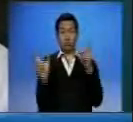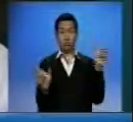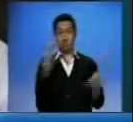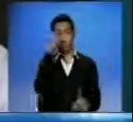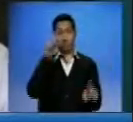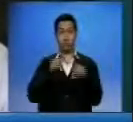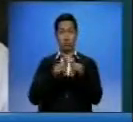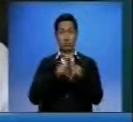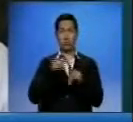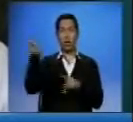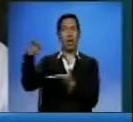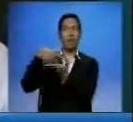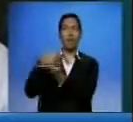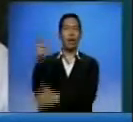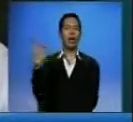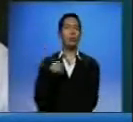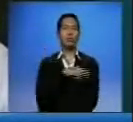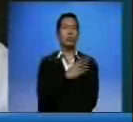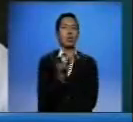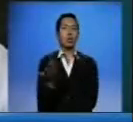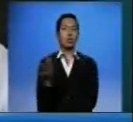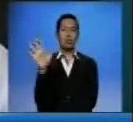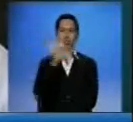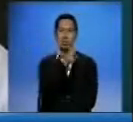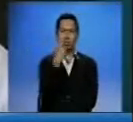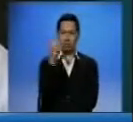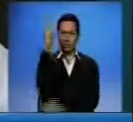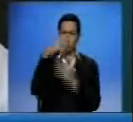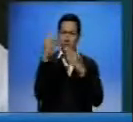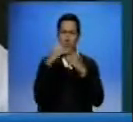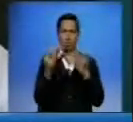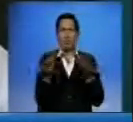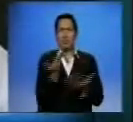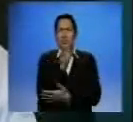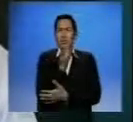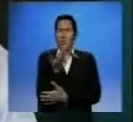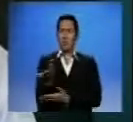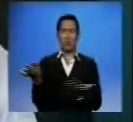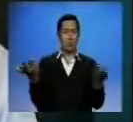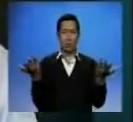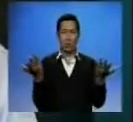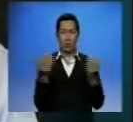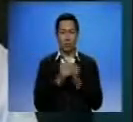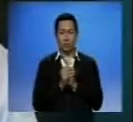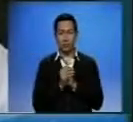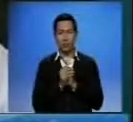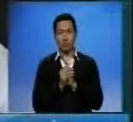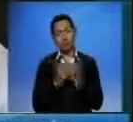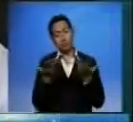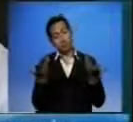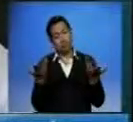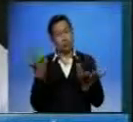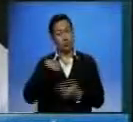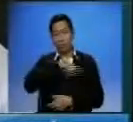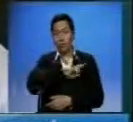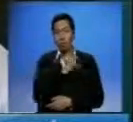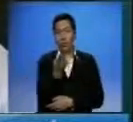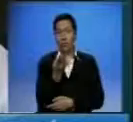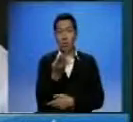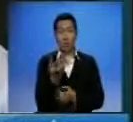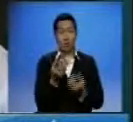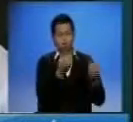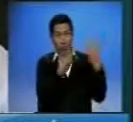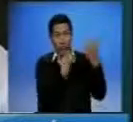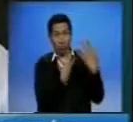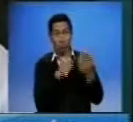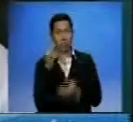lo pague un tercero. Vamos a pagar 55 millones, 22 mil predios en San Borondón. Entonces, esto no fue ofrecido por el